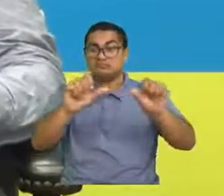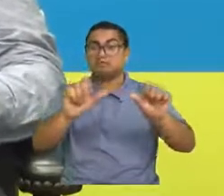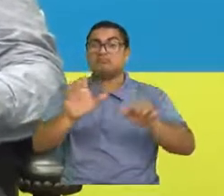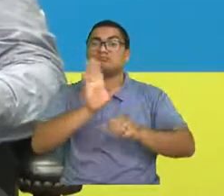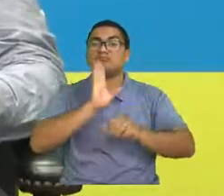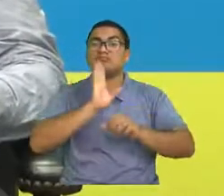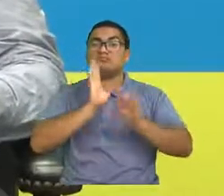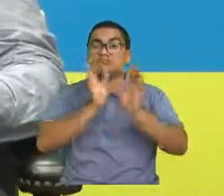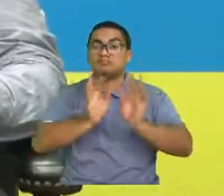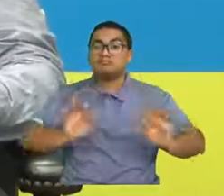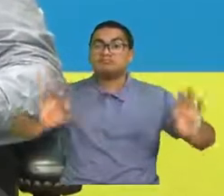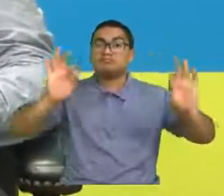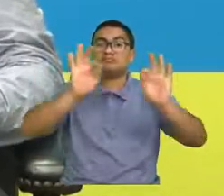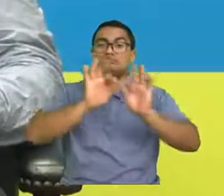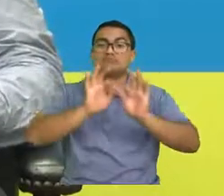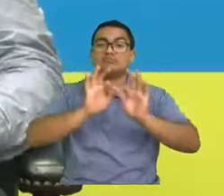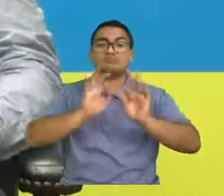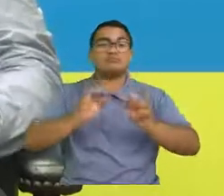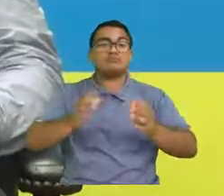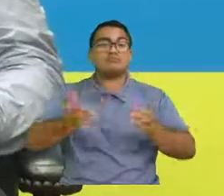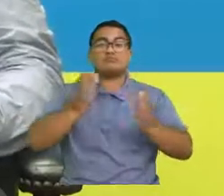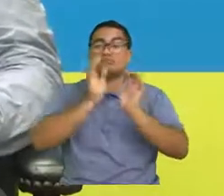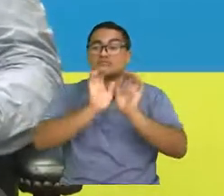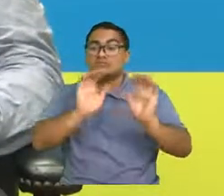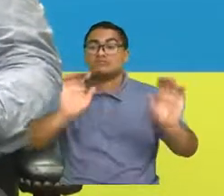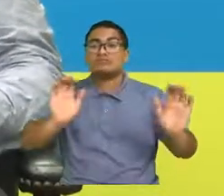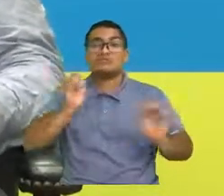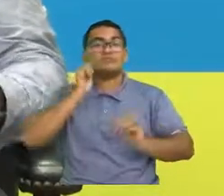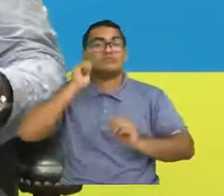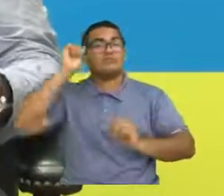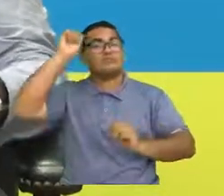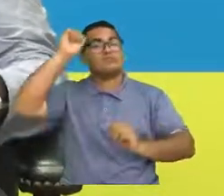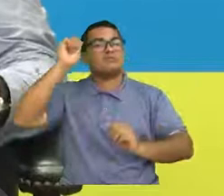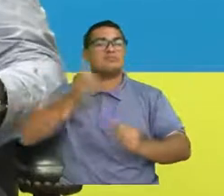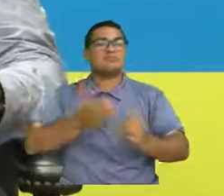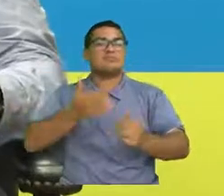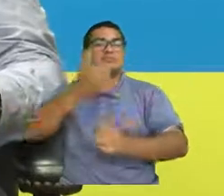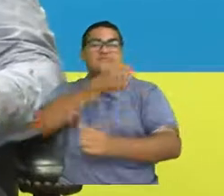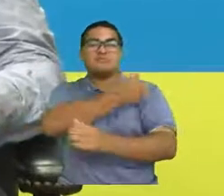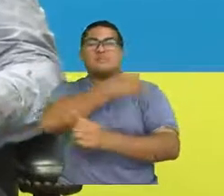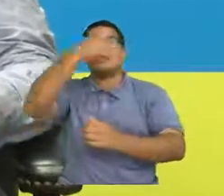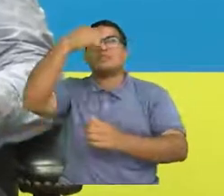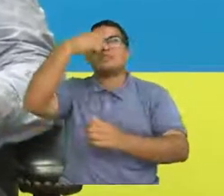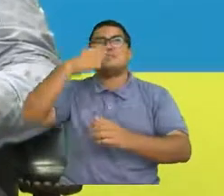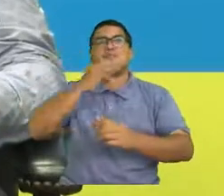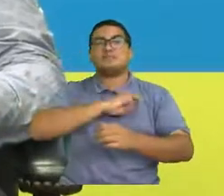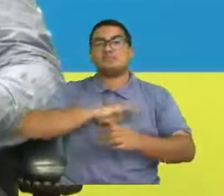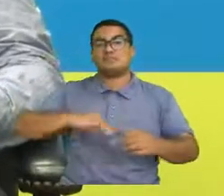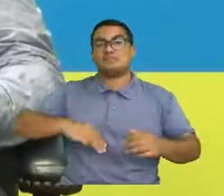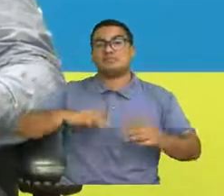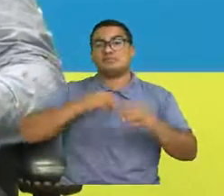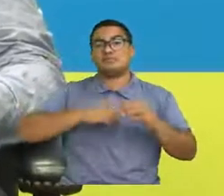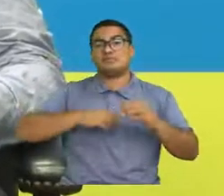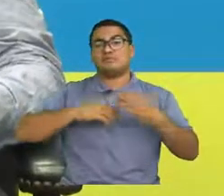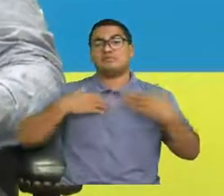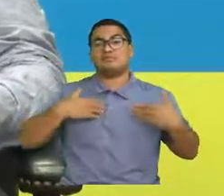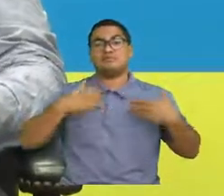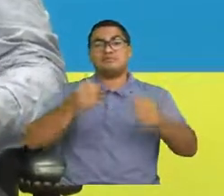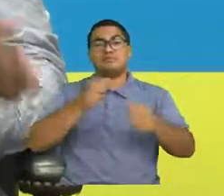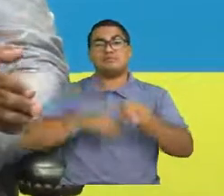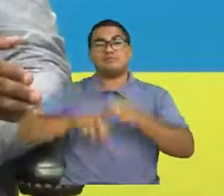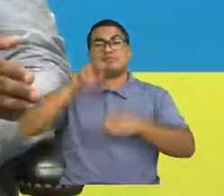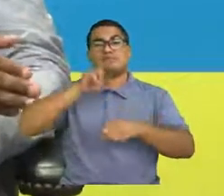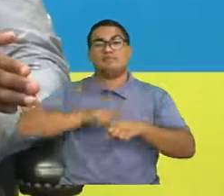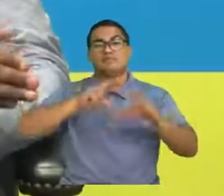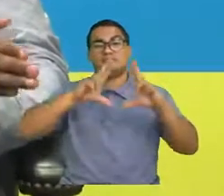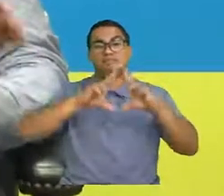la importancia del esquema de vacunación. A propósito de que el Ministerio de Salud tiene una jornada nacional de vacunación